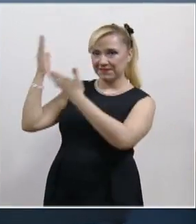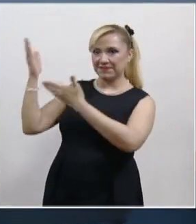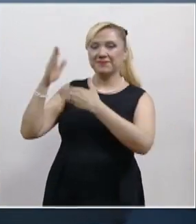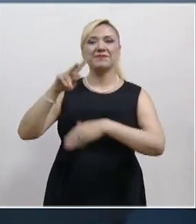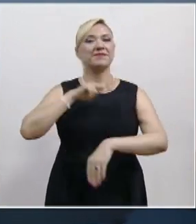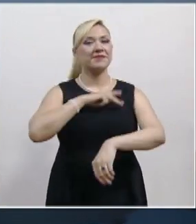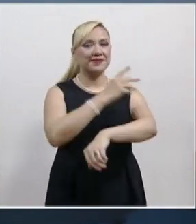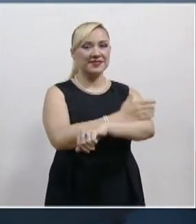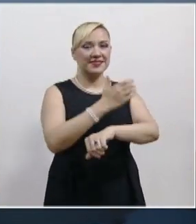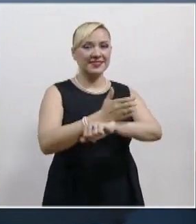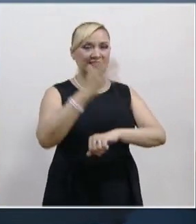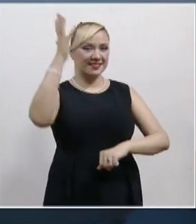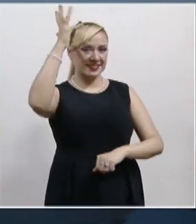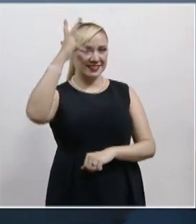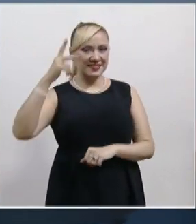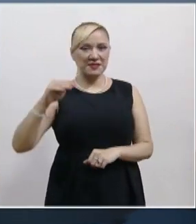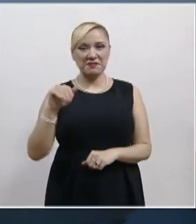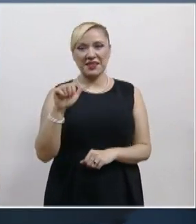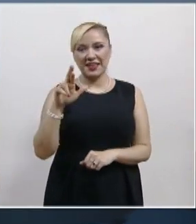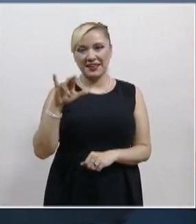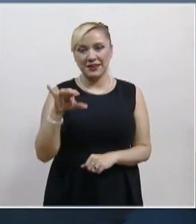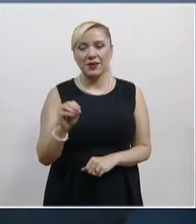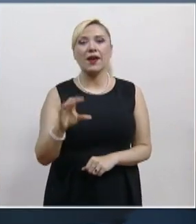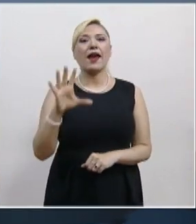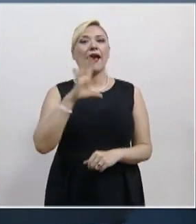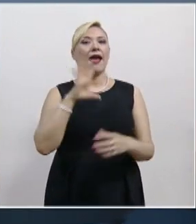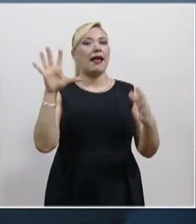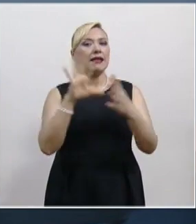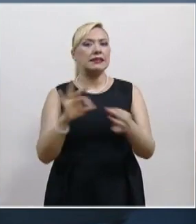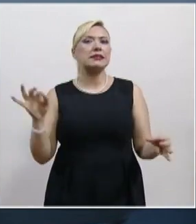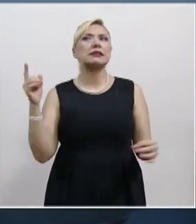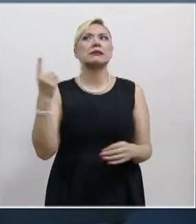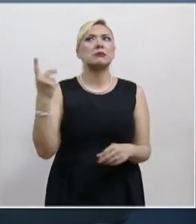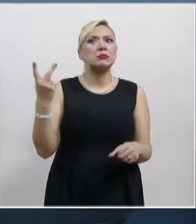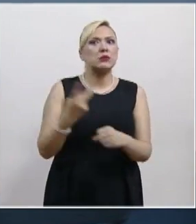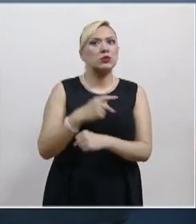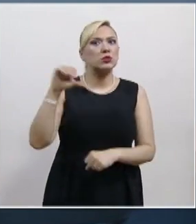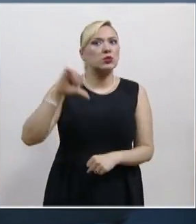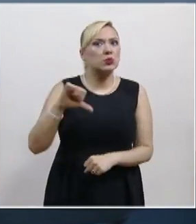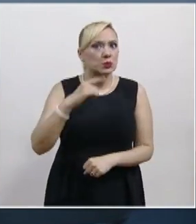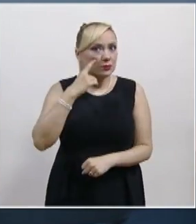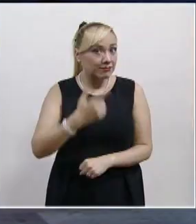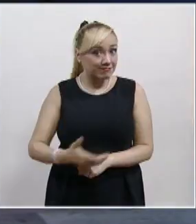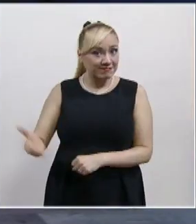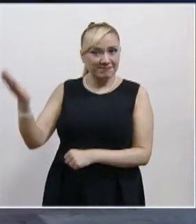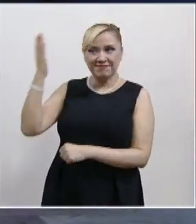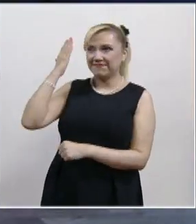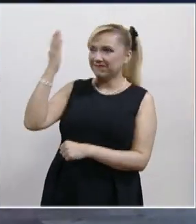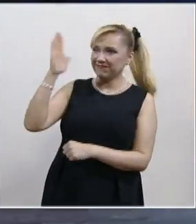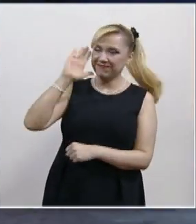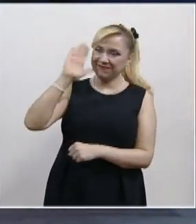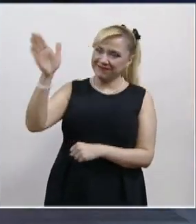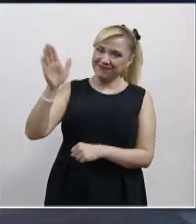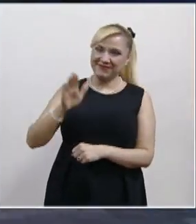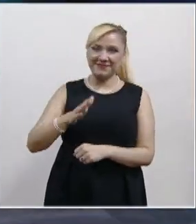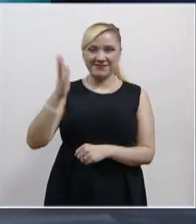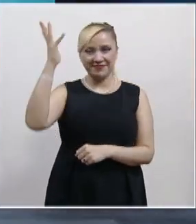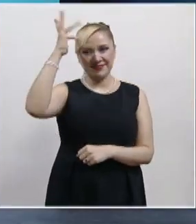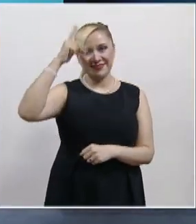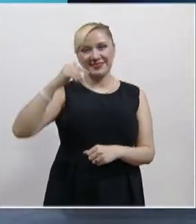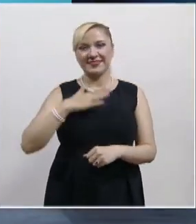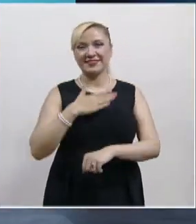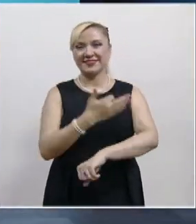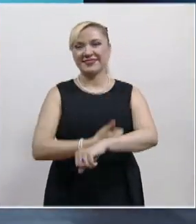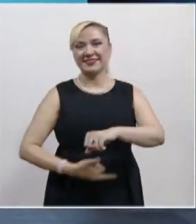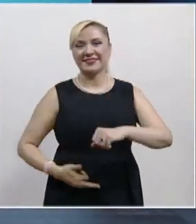en donde se encuentra mi compañero Mario López Peña, quien tiene los detalles de lo acontecido en esta sesión. Muy buenas tardes, Mario. Adelante